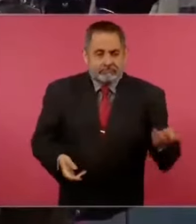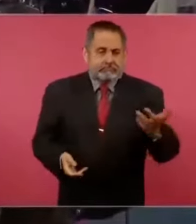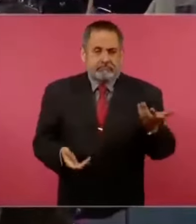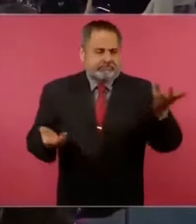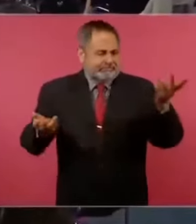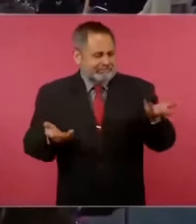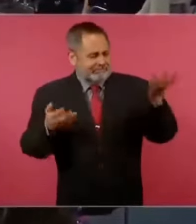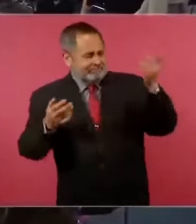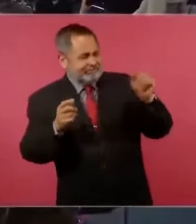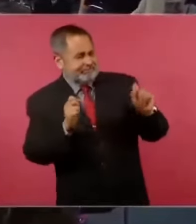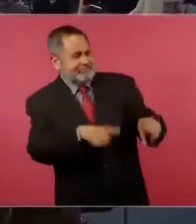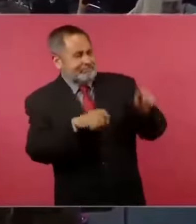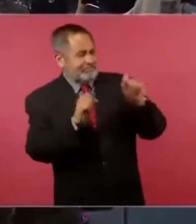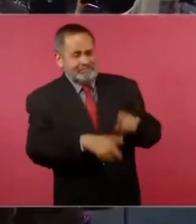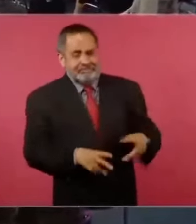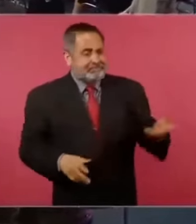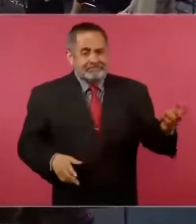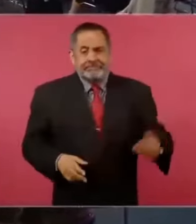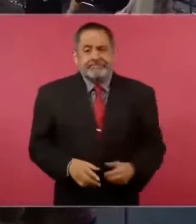porque fue